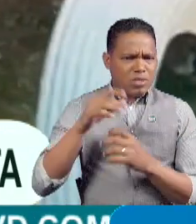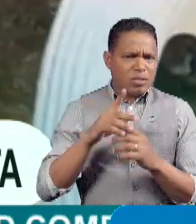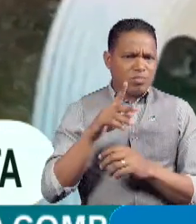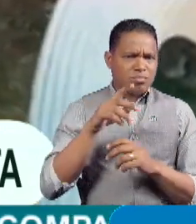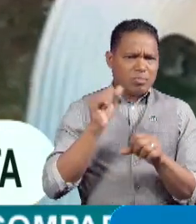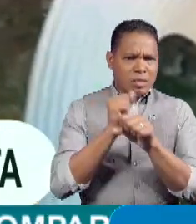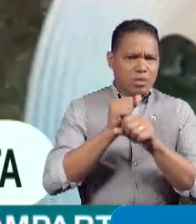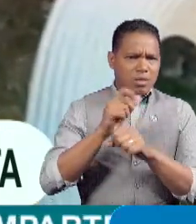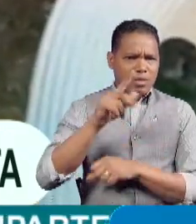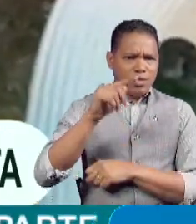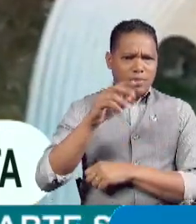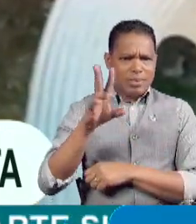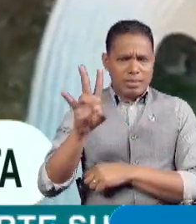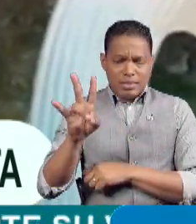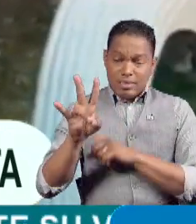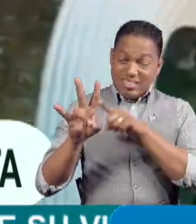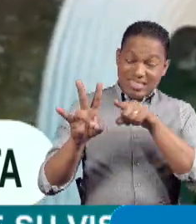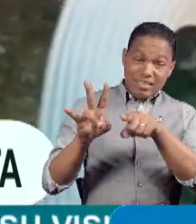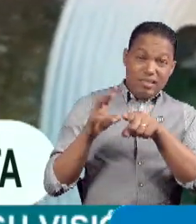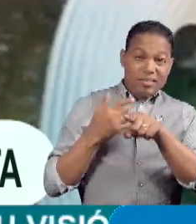7.